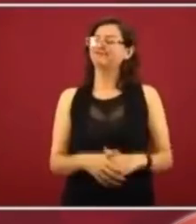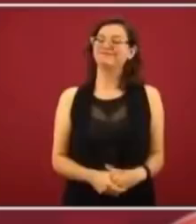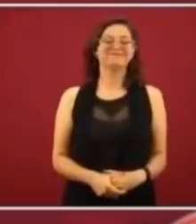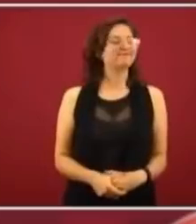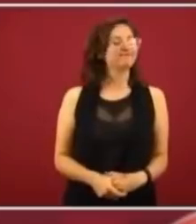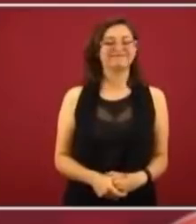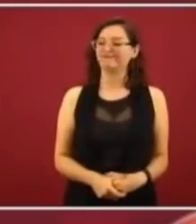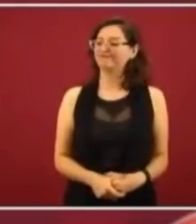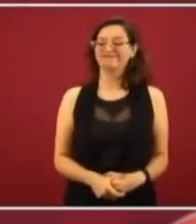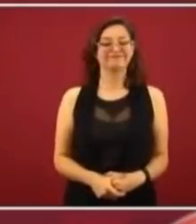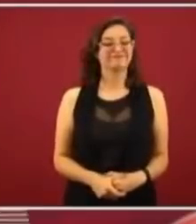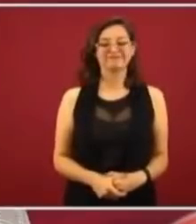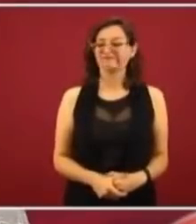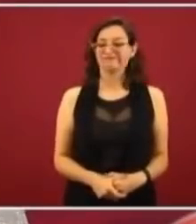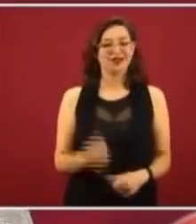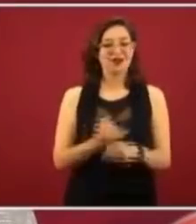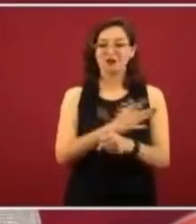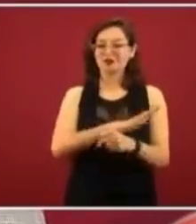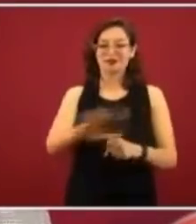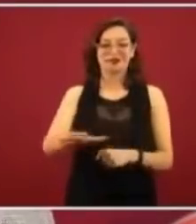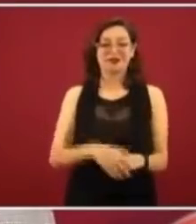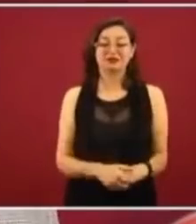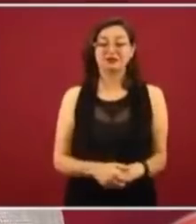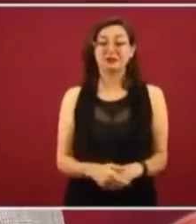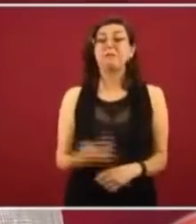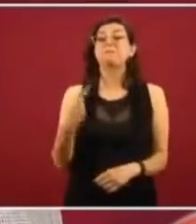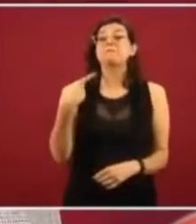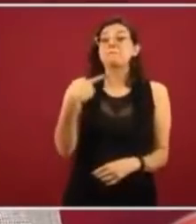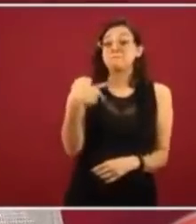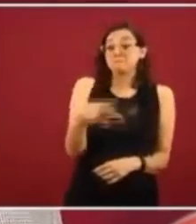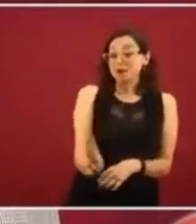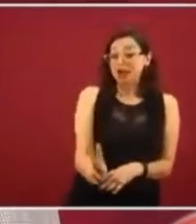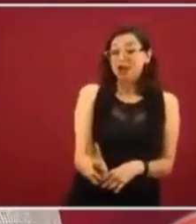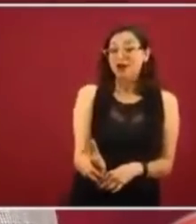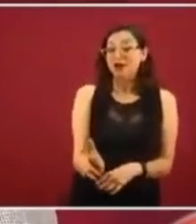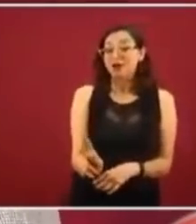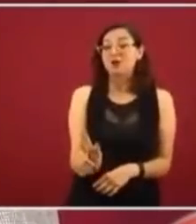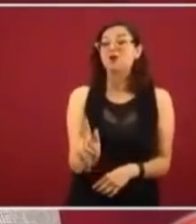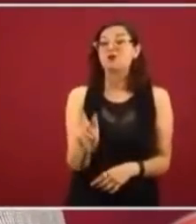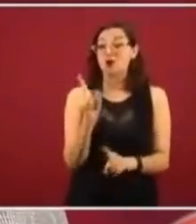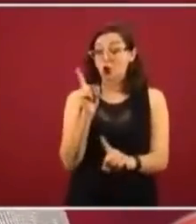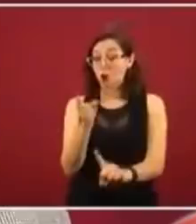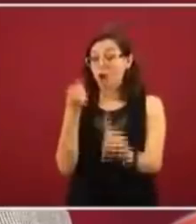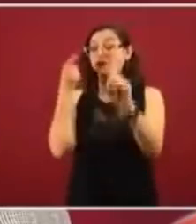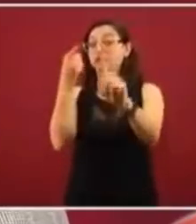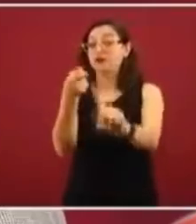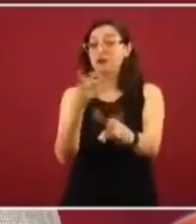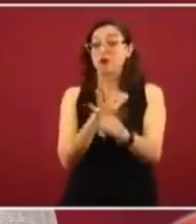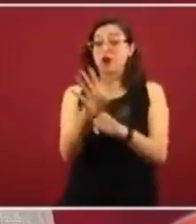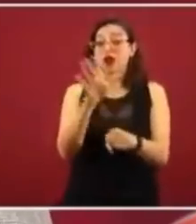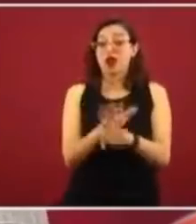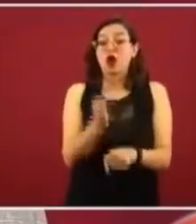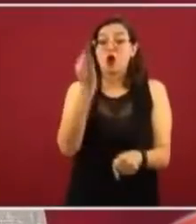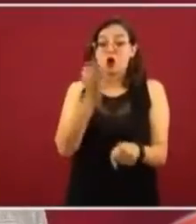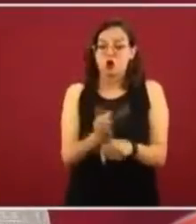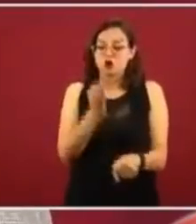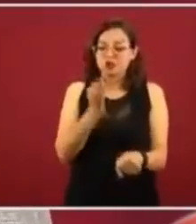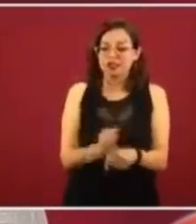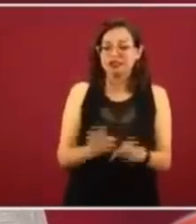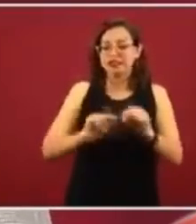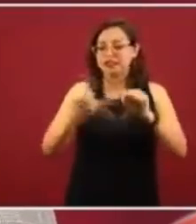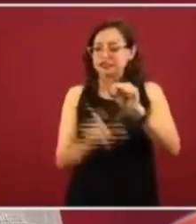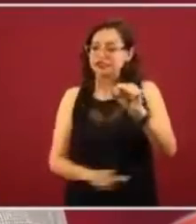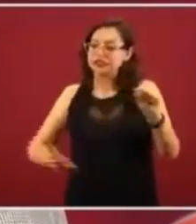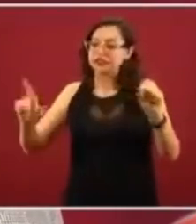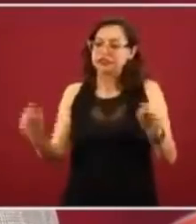tengamos muy claro que eso no se puede lograr. Lo que sí se puede lograr, y ese es el propósito de la Jornada Nacional de